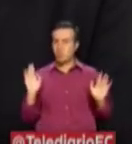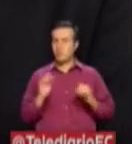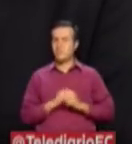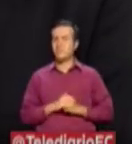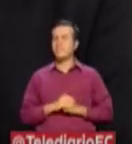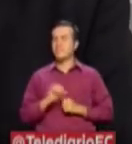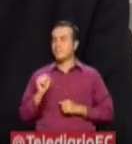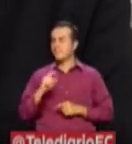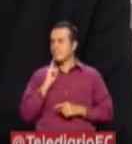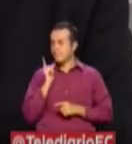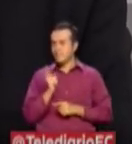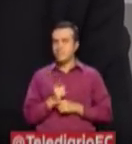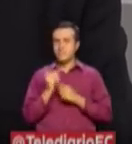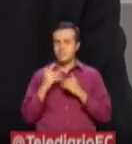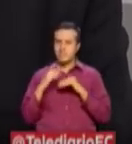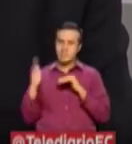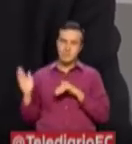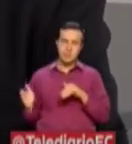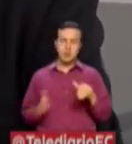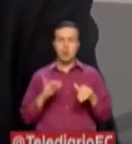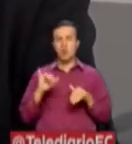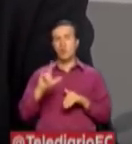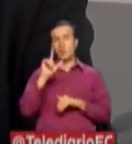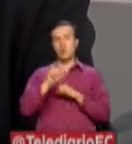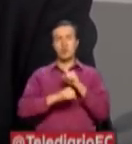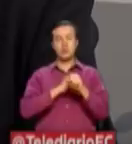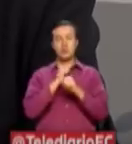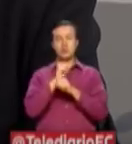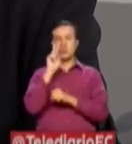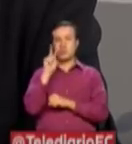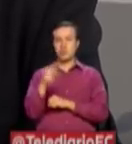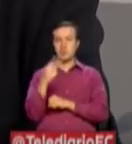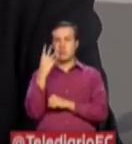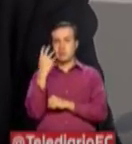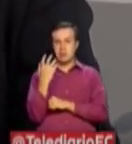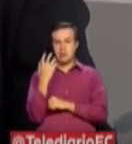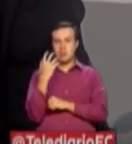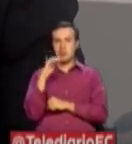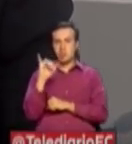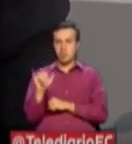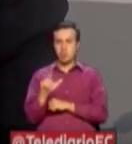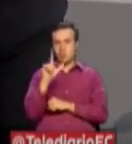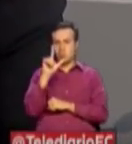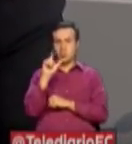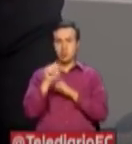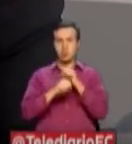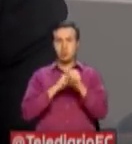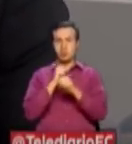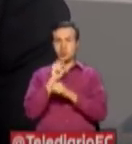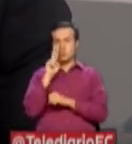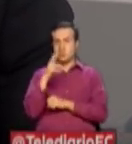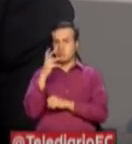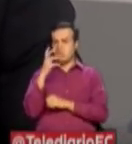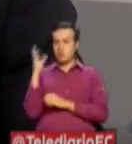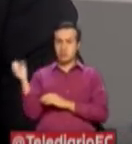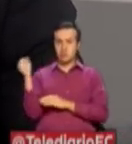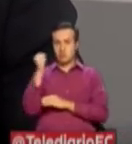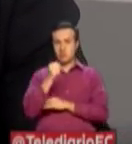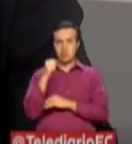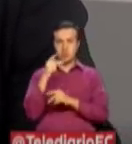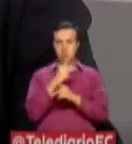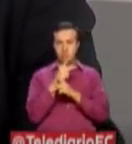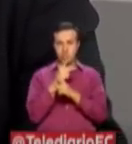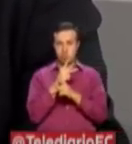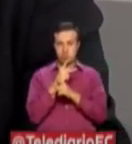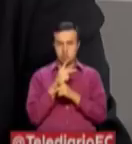consideremos lo siguiente en julio de 2015 en julio de 2015 se posesionó el consejo